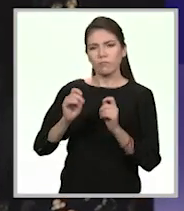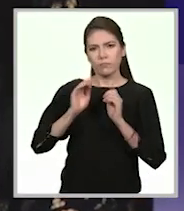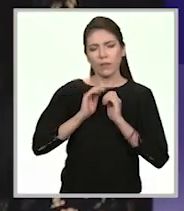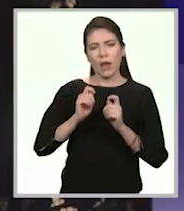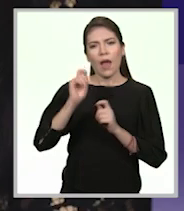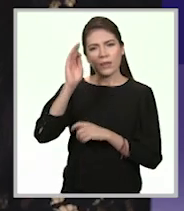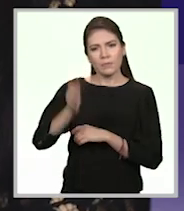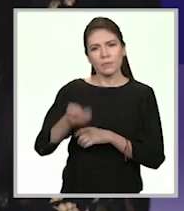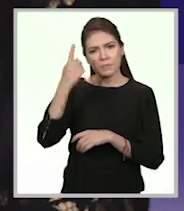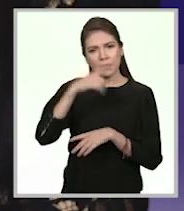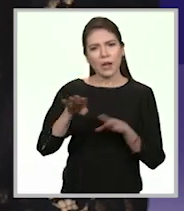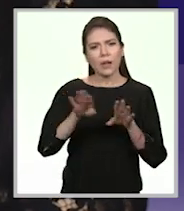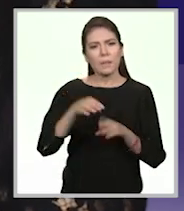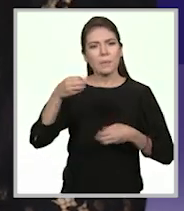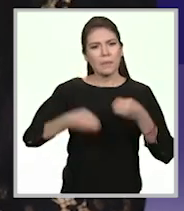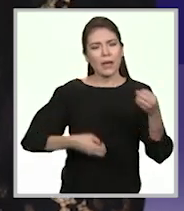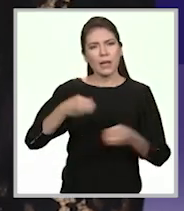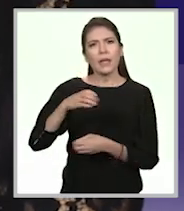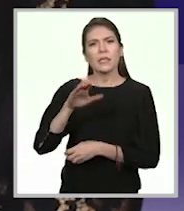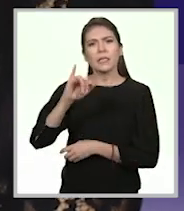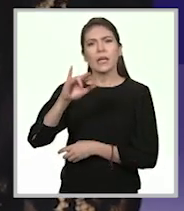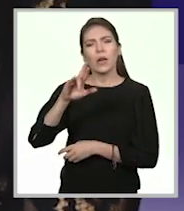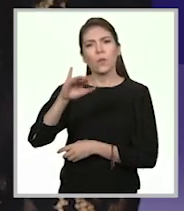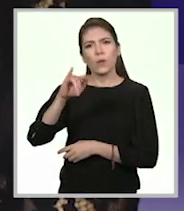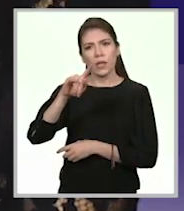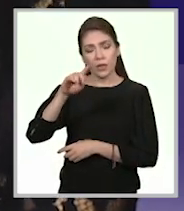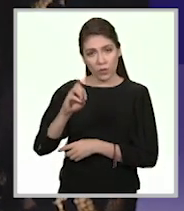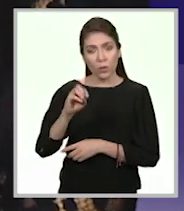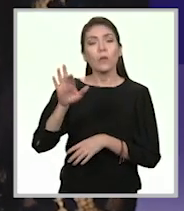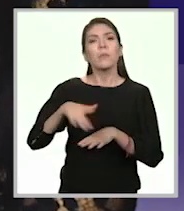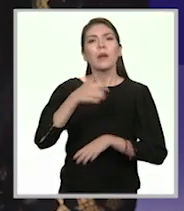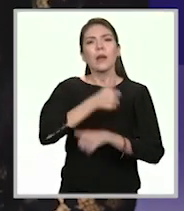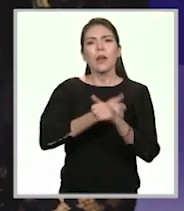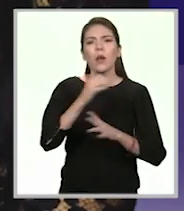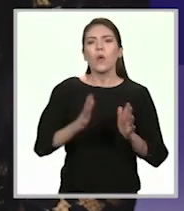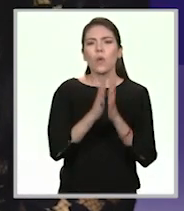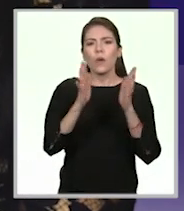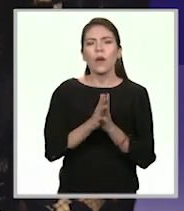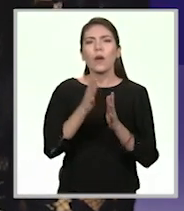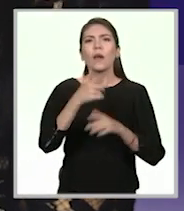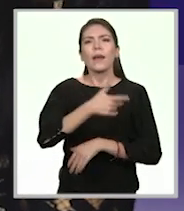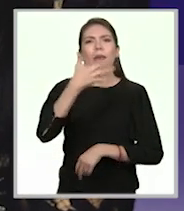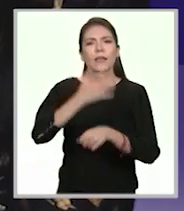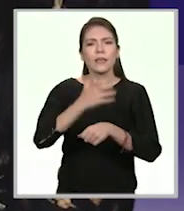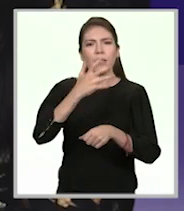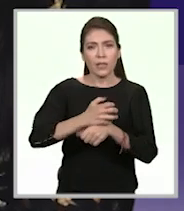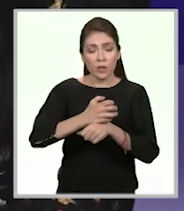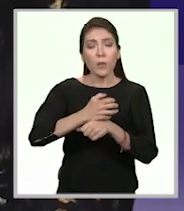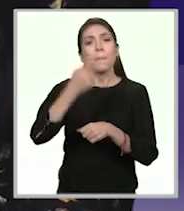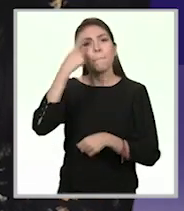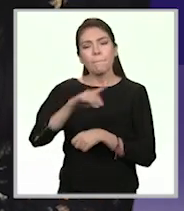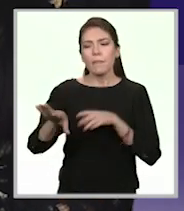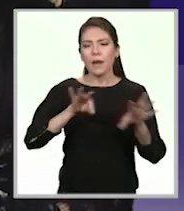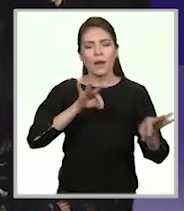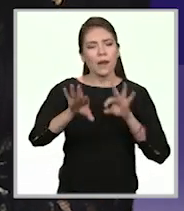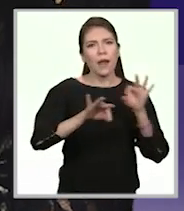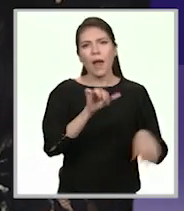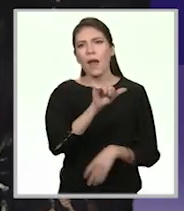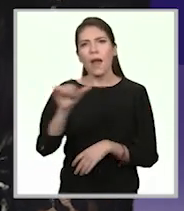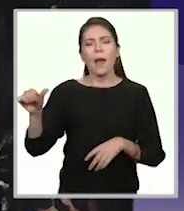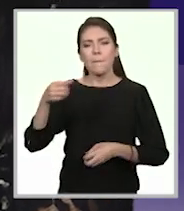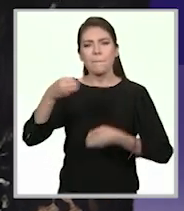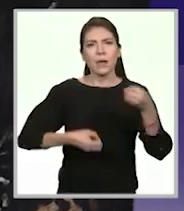como magistrada de circuito, luego de resultar vencedora en el quinto concurso de oposición libre para la designación